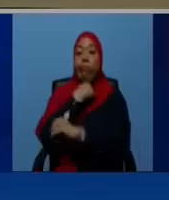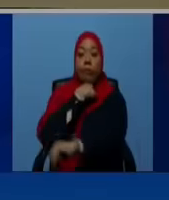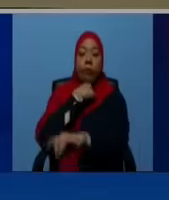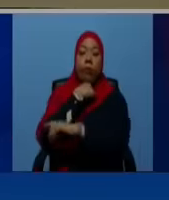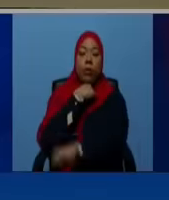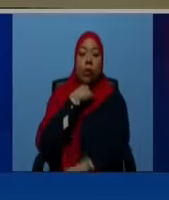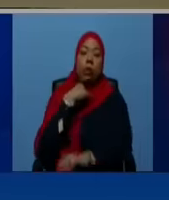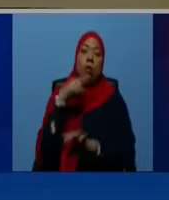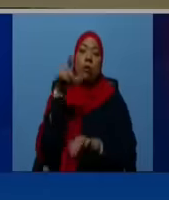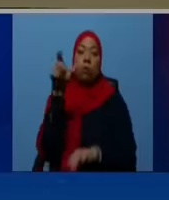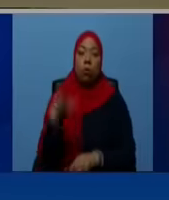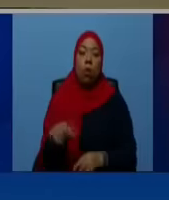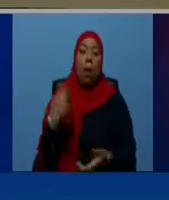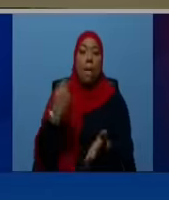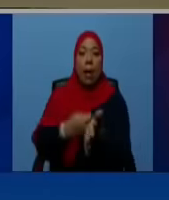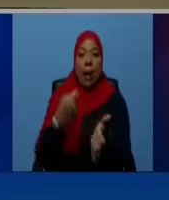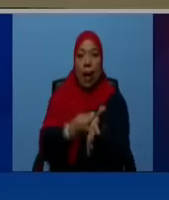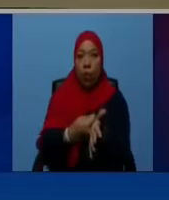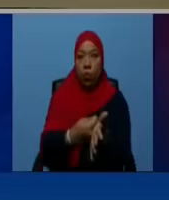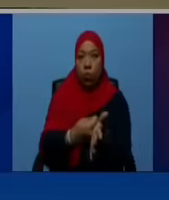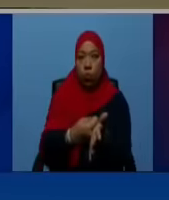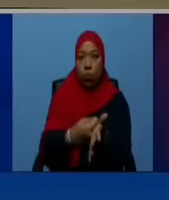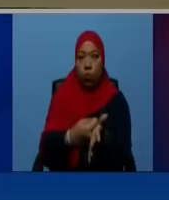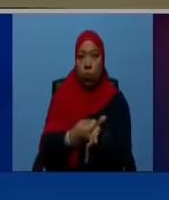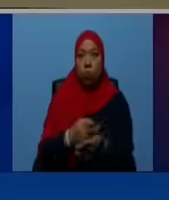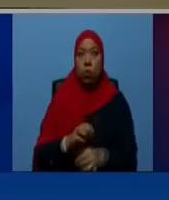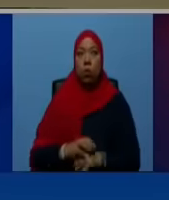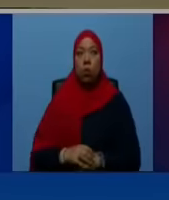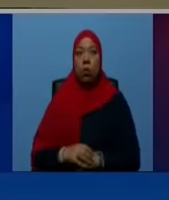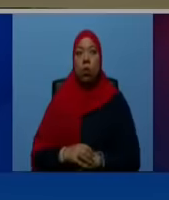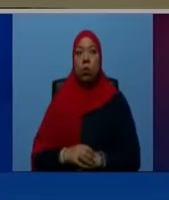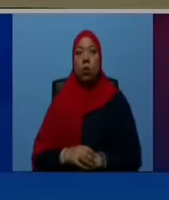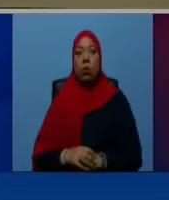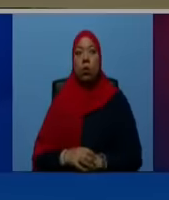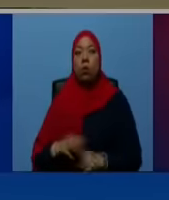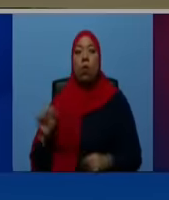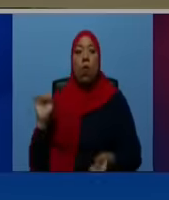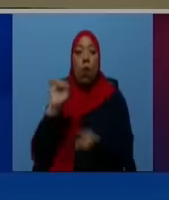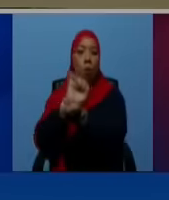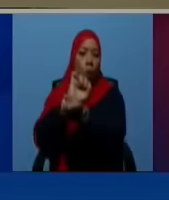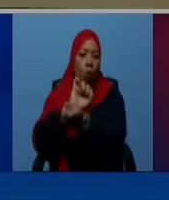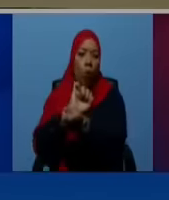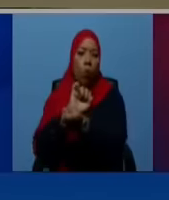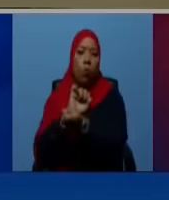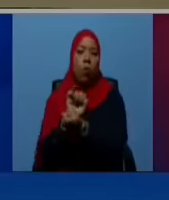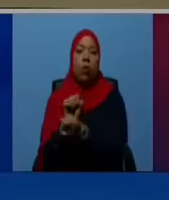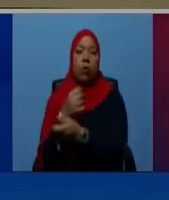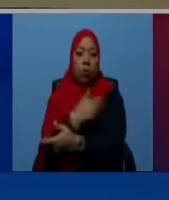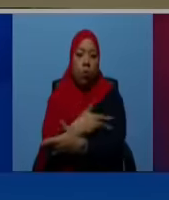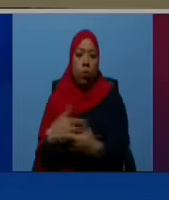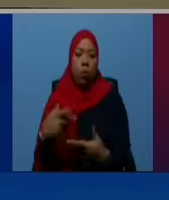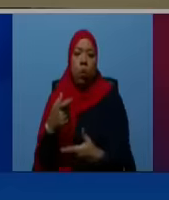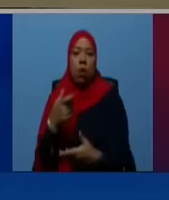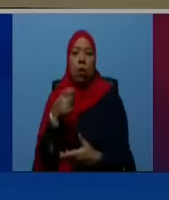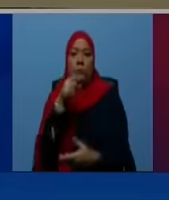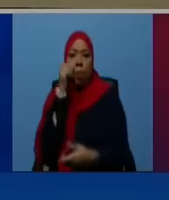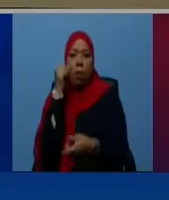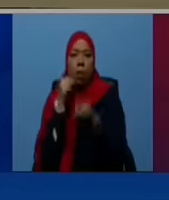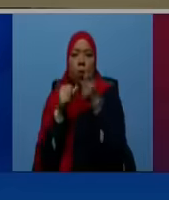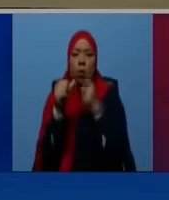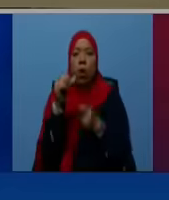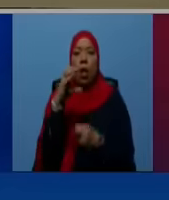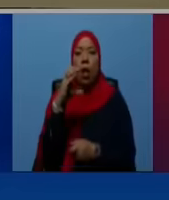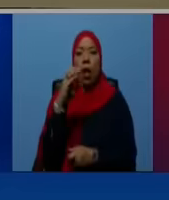eran delincuentes contratados. La mayoría de los que se capturaron y en la sangre tenían una droga llamada